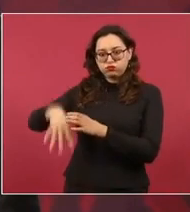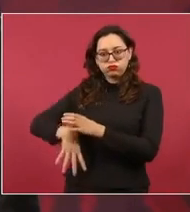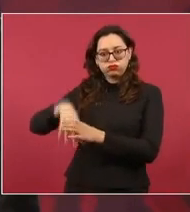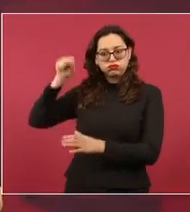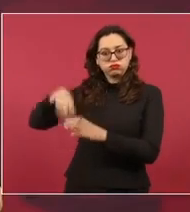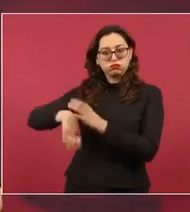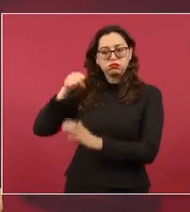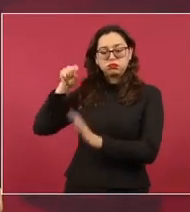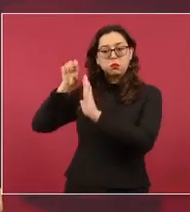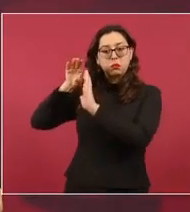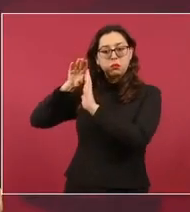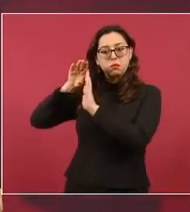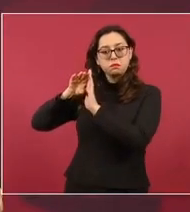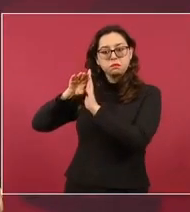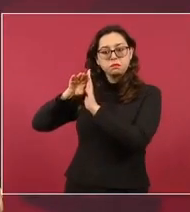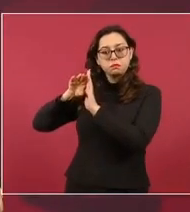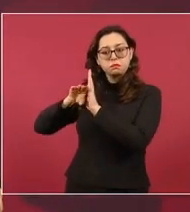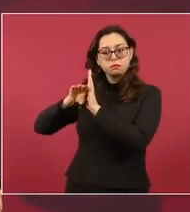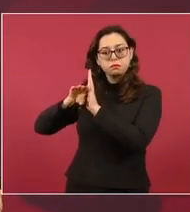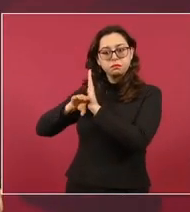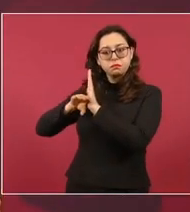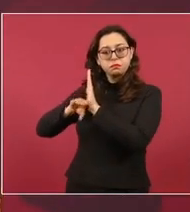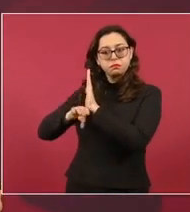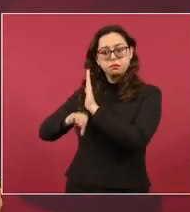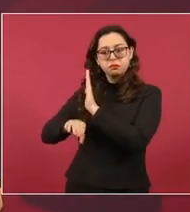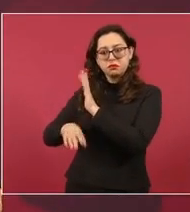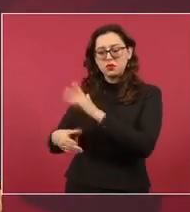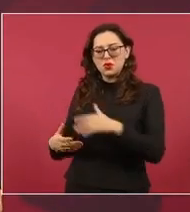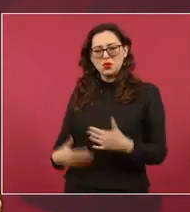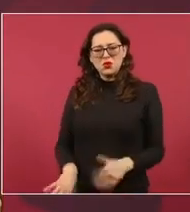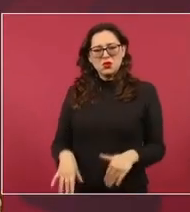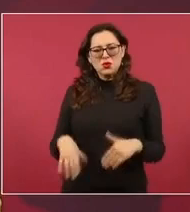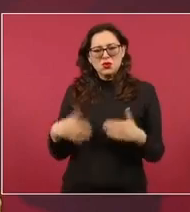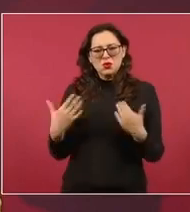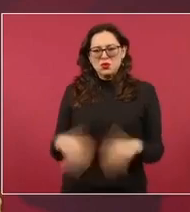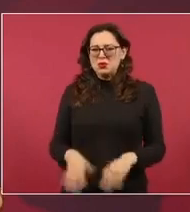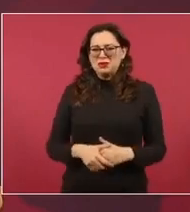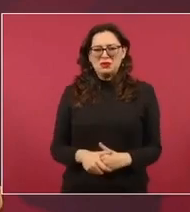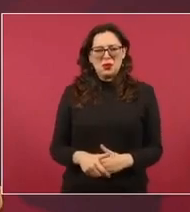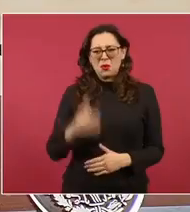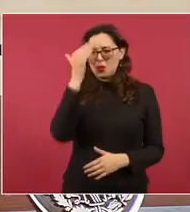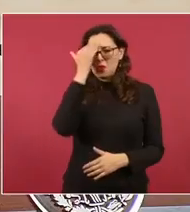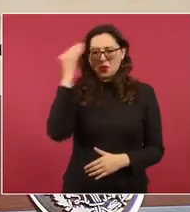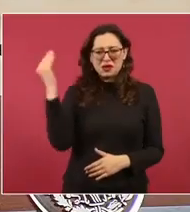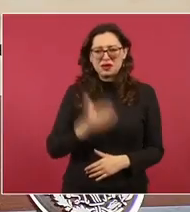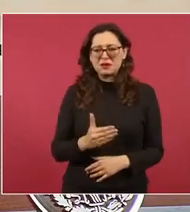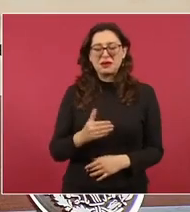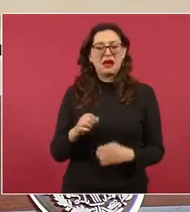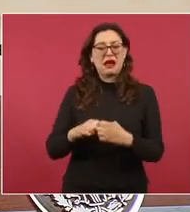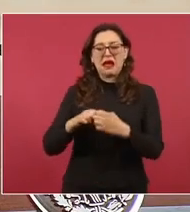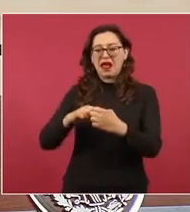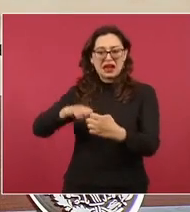Fue una infamia el engañar de que con la llamada